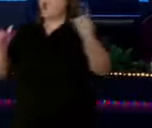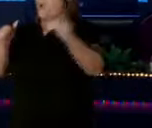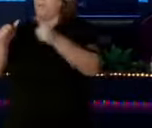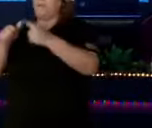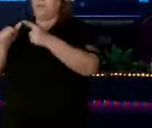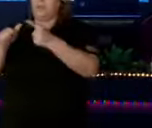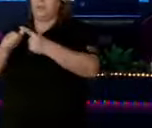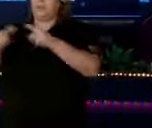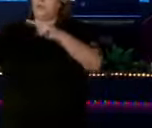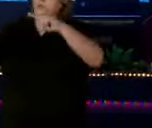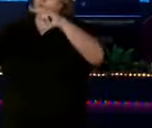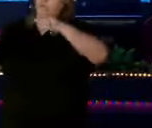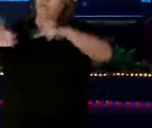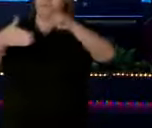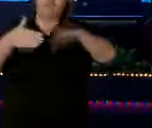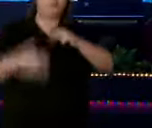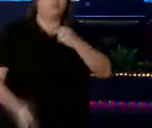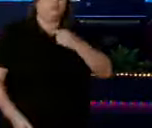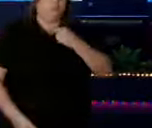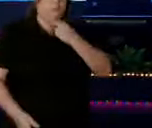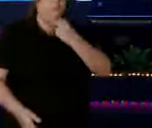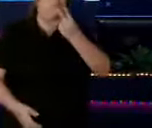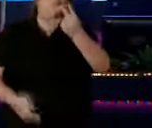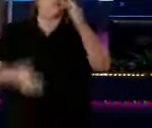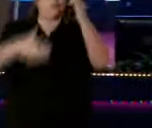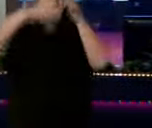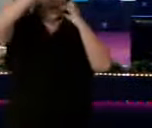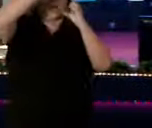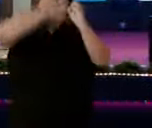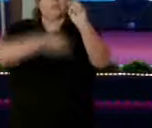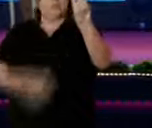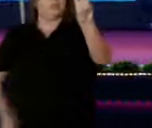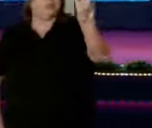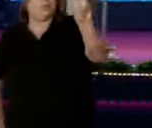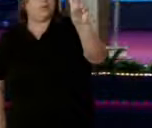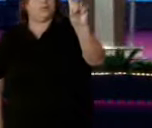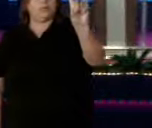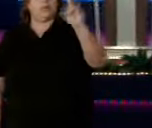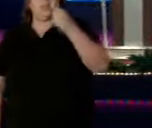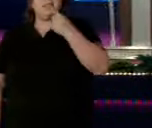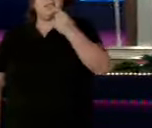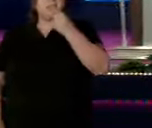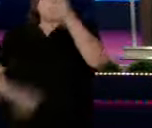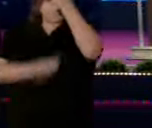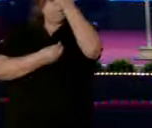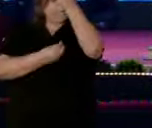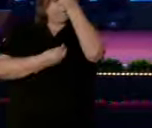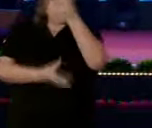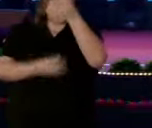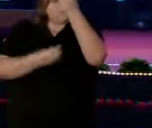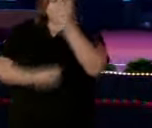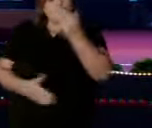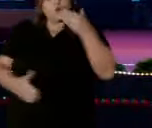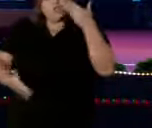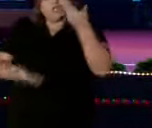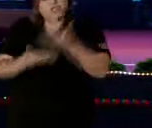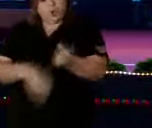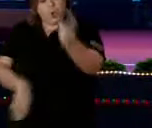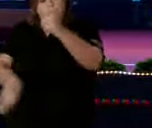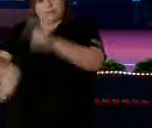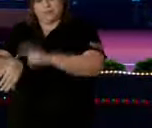él leyó delante de todos? Isaías 61, dándole la noticia a ellos. Llegó el momento que tanto